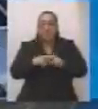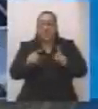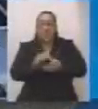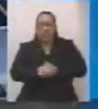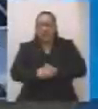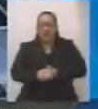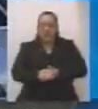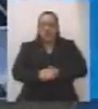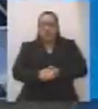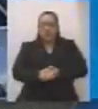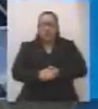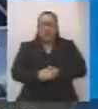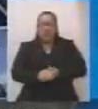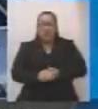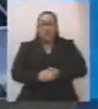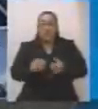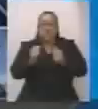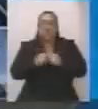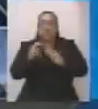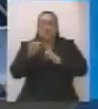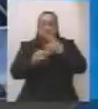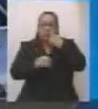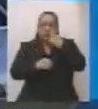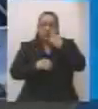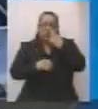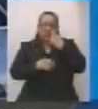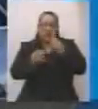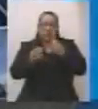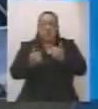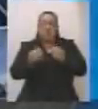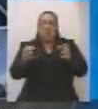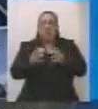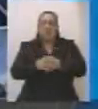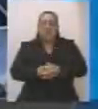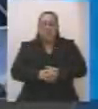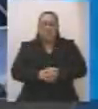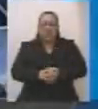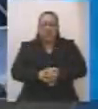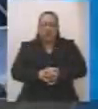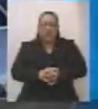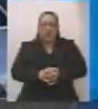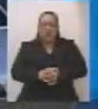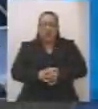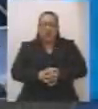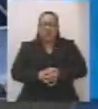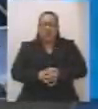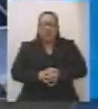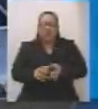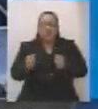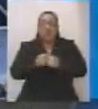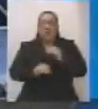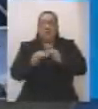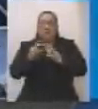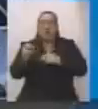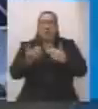bien establecido principio económico, una teoría económica muy bien establecida, que se denomina la teoría de las